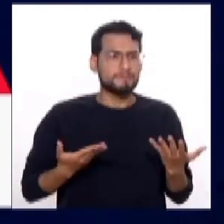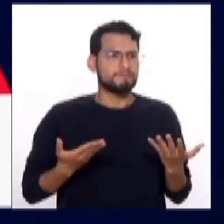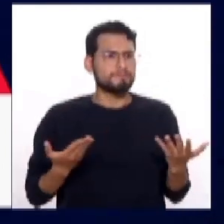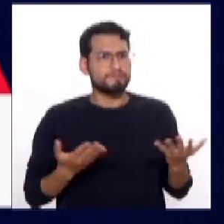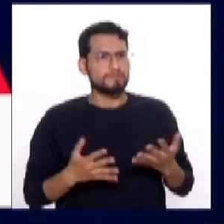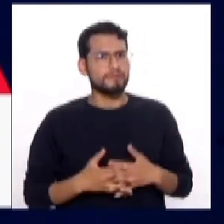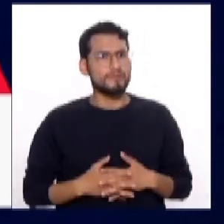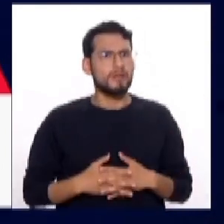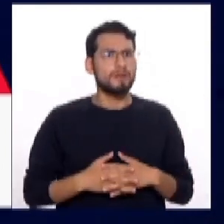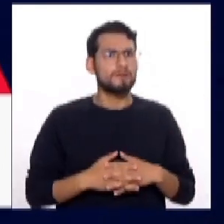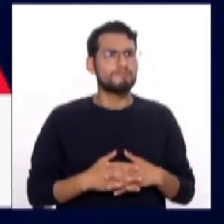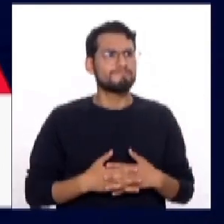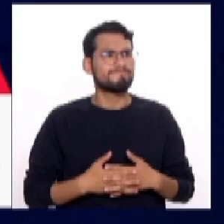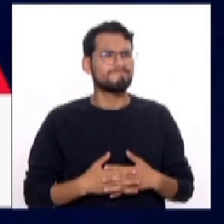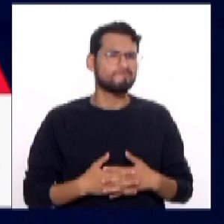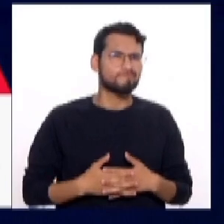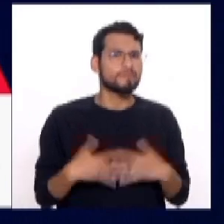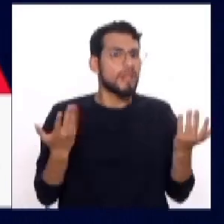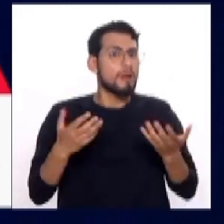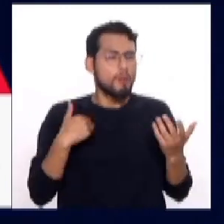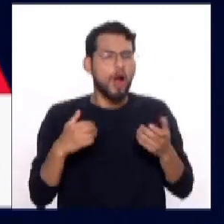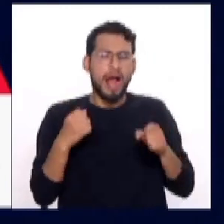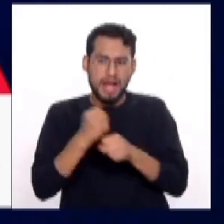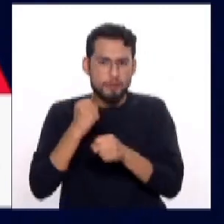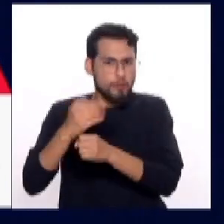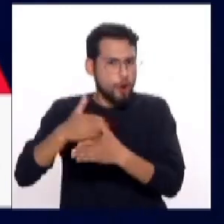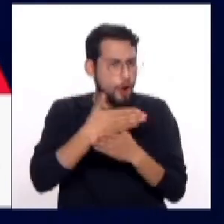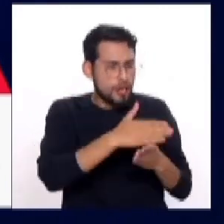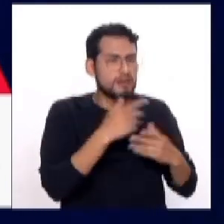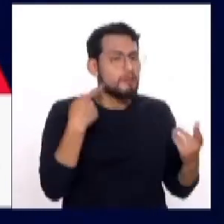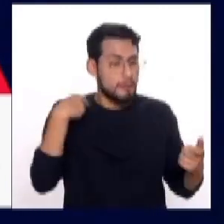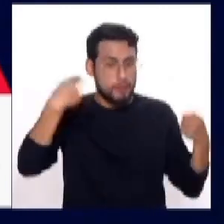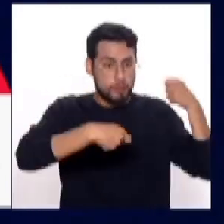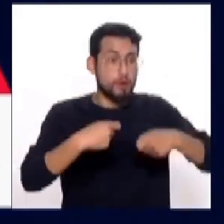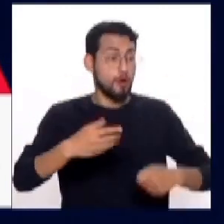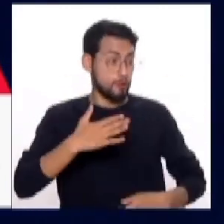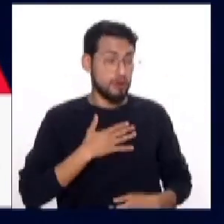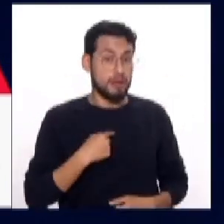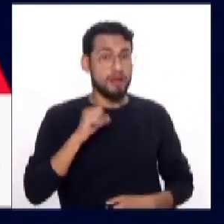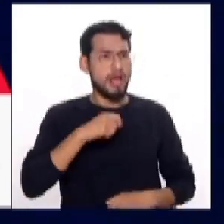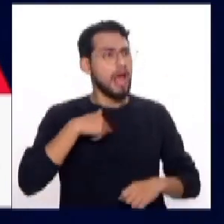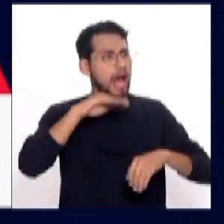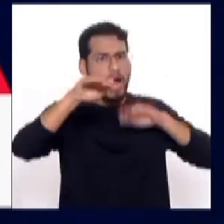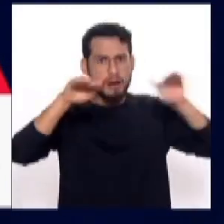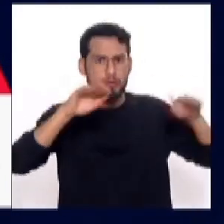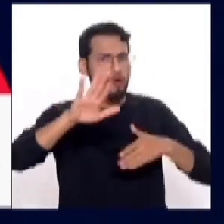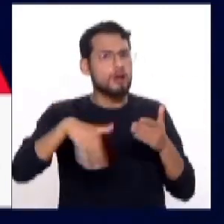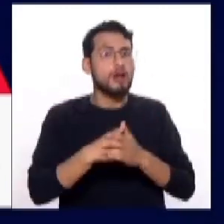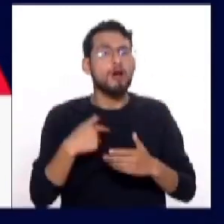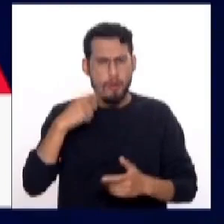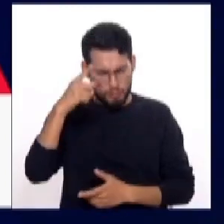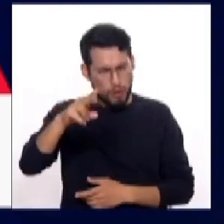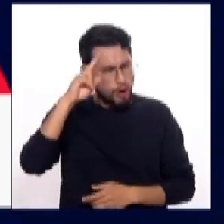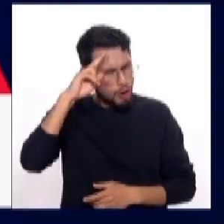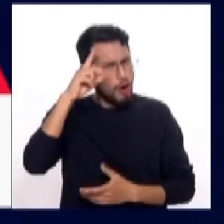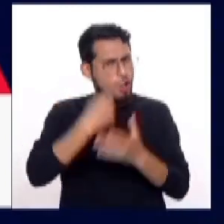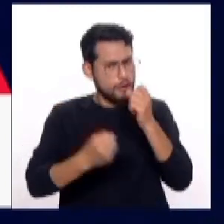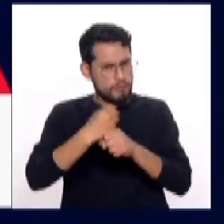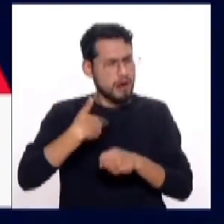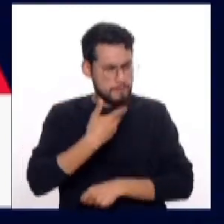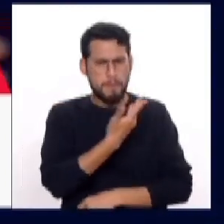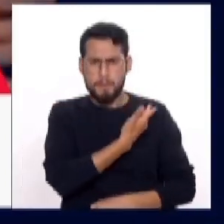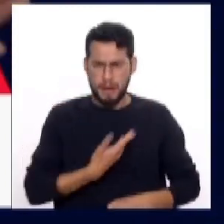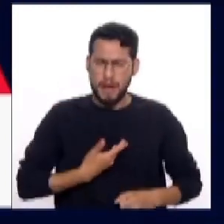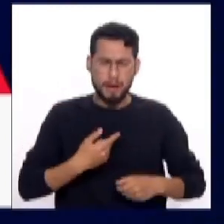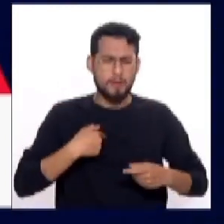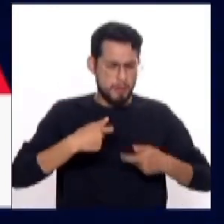ese en dar esas colaborar a a los llamados a la inversión yo también hago un llamado a confiar en nuestros países nuestros